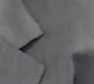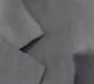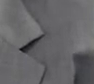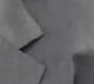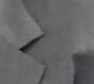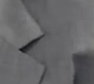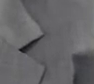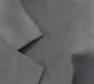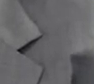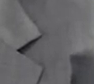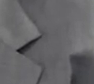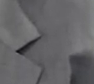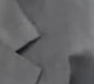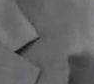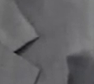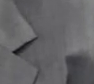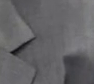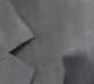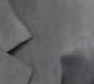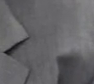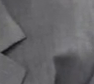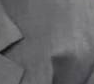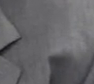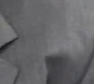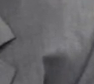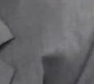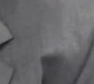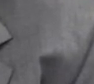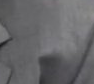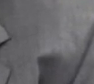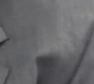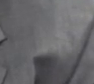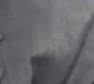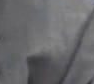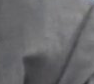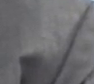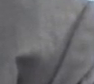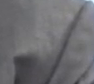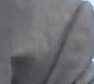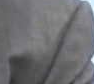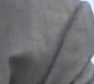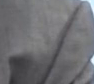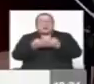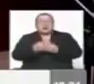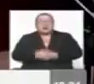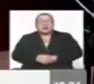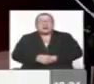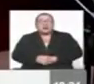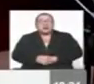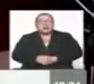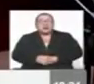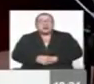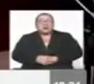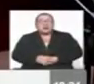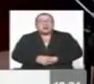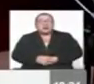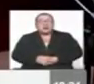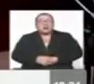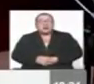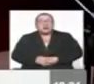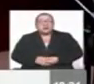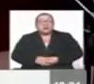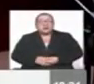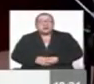eh es por eso la importancia del juicio político no y yo creo que el parlamento debería entender que tiene que